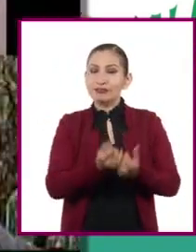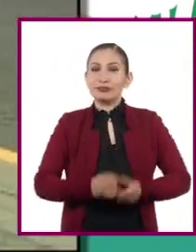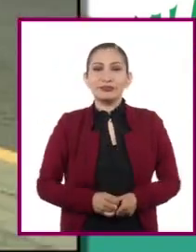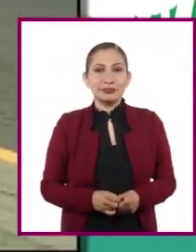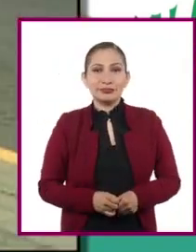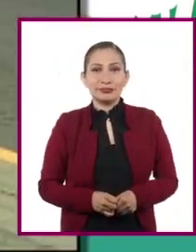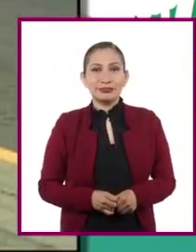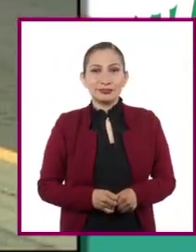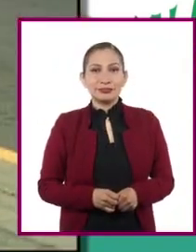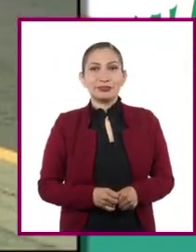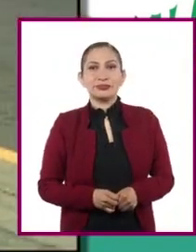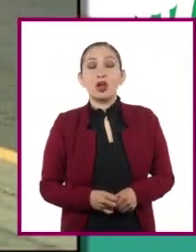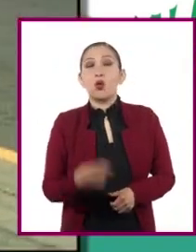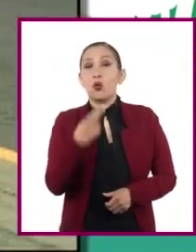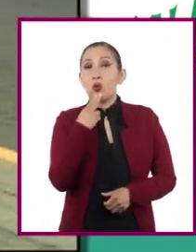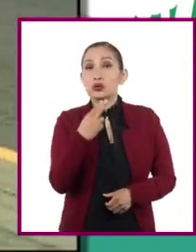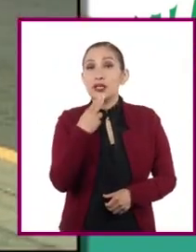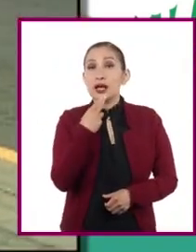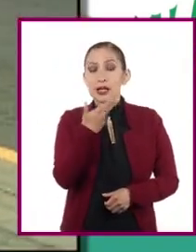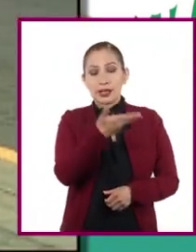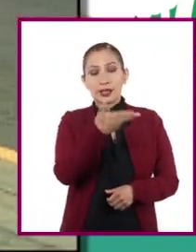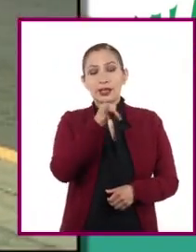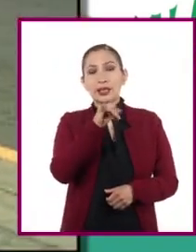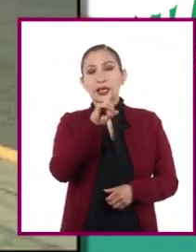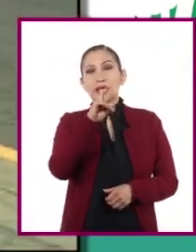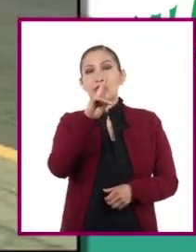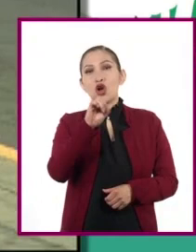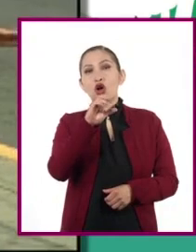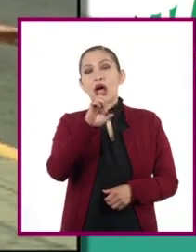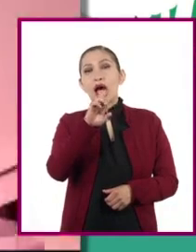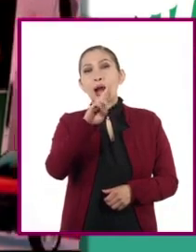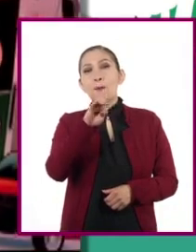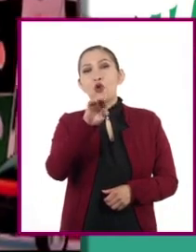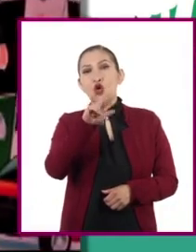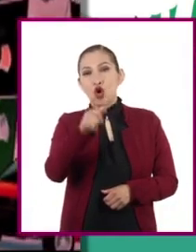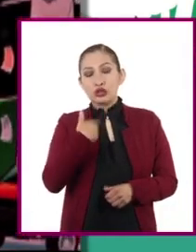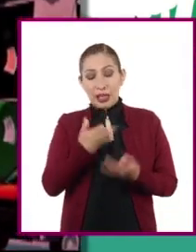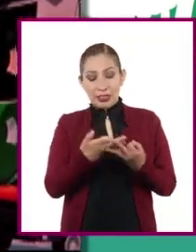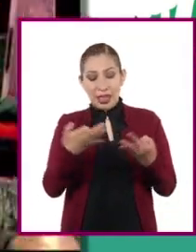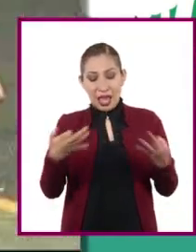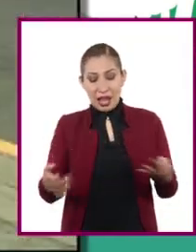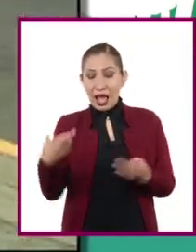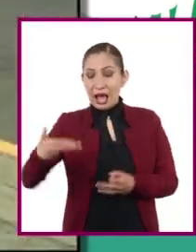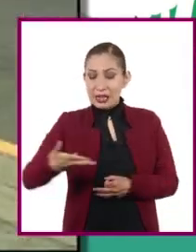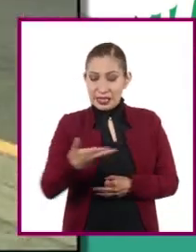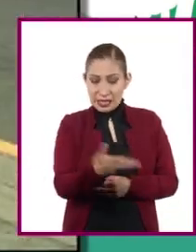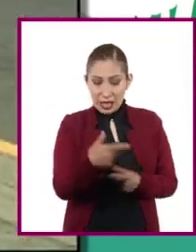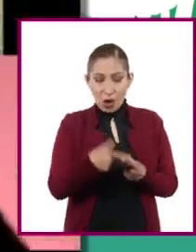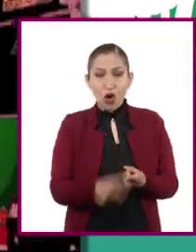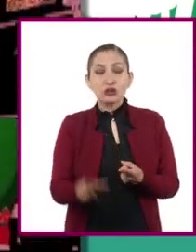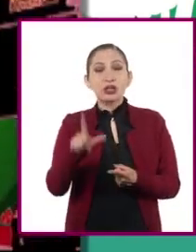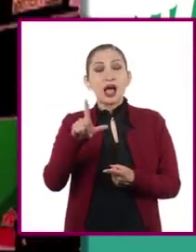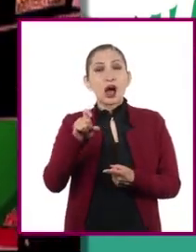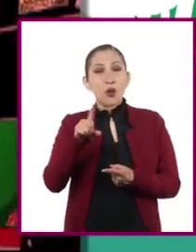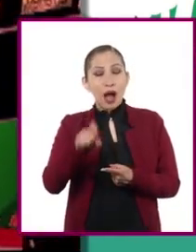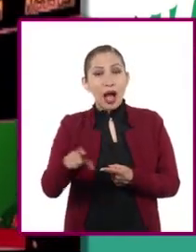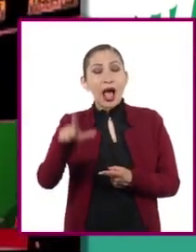excepción. Al utilizar hidrocarburos, contaminamos el suelo, el agua de ríos,